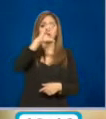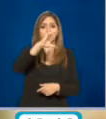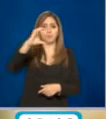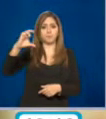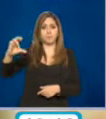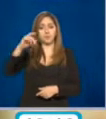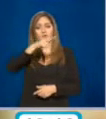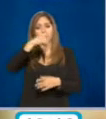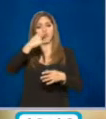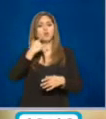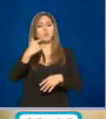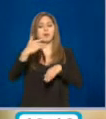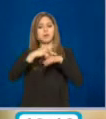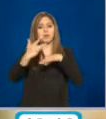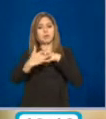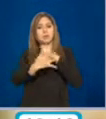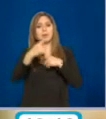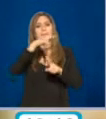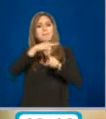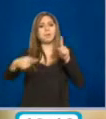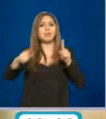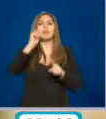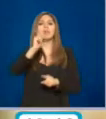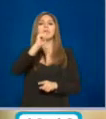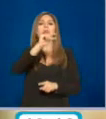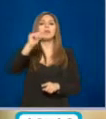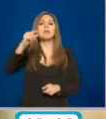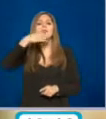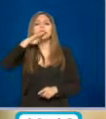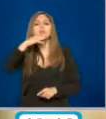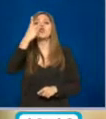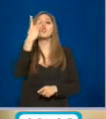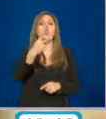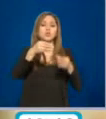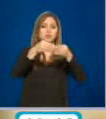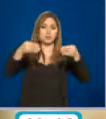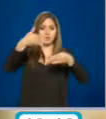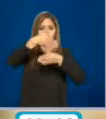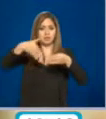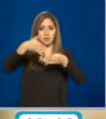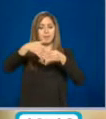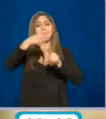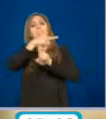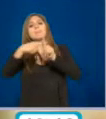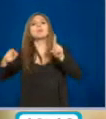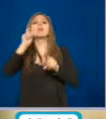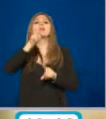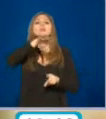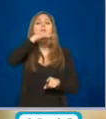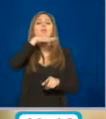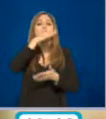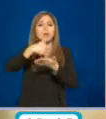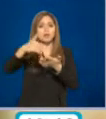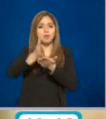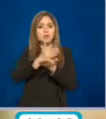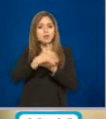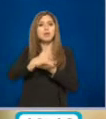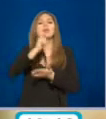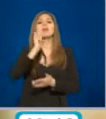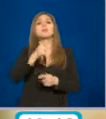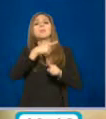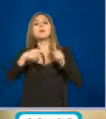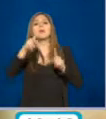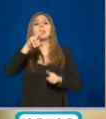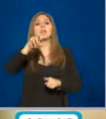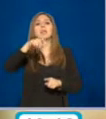de nopales cocidos y picados. Media taza de granos de elote, También 2 calabazas. media taza de cebolla fileteada, Media taza de requesón.